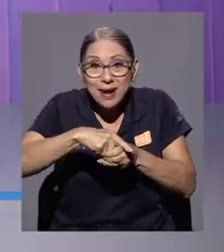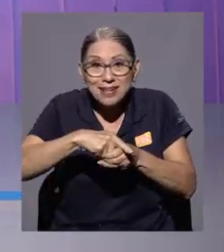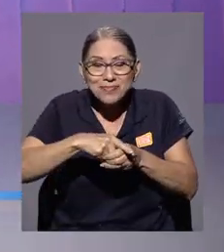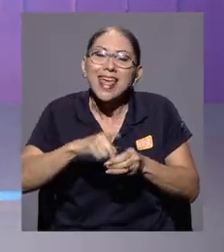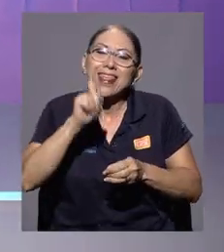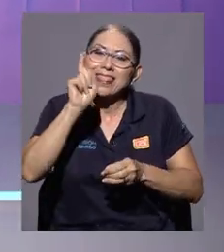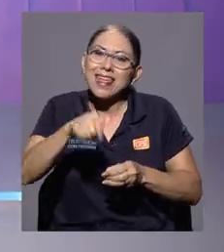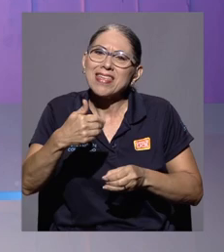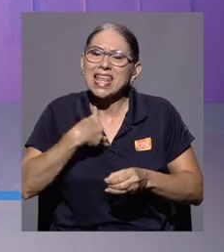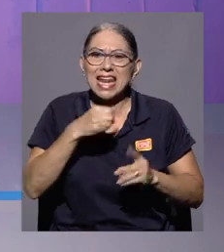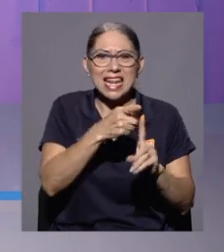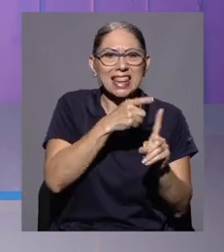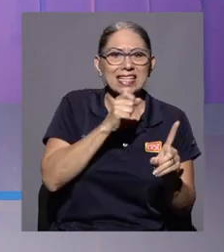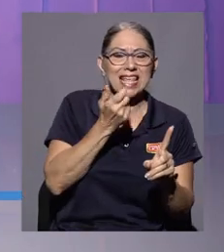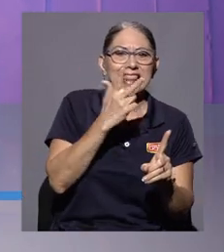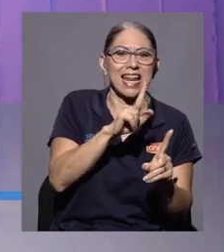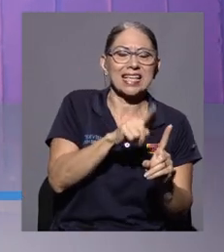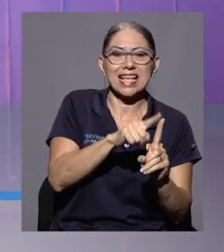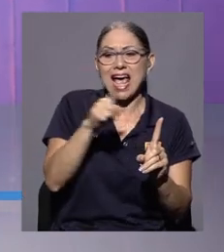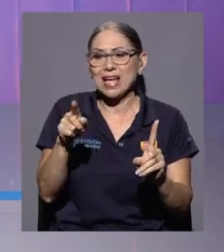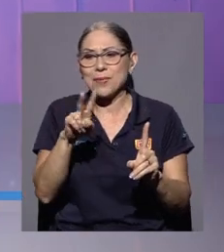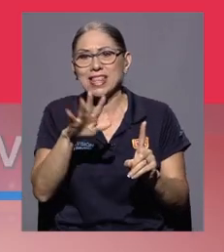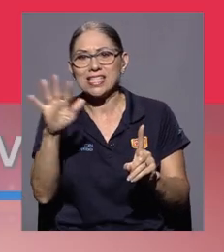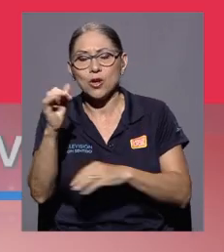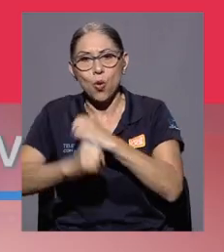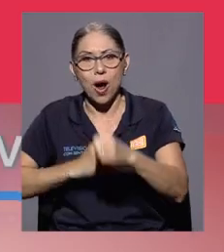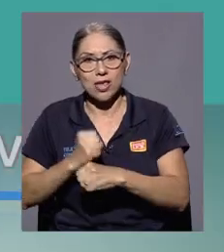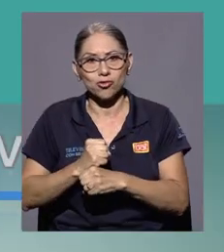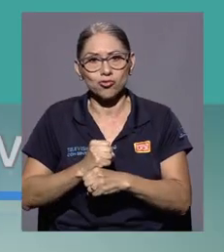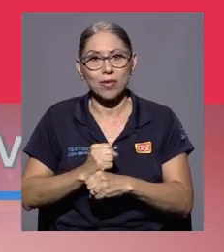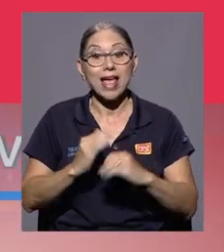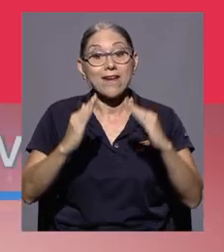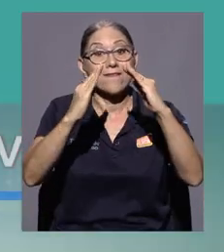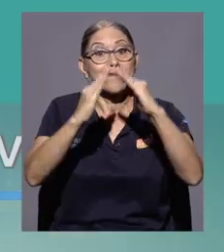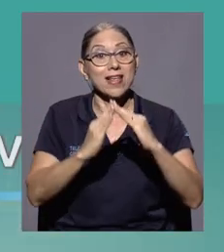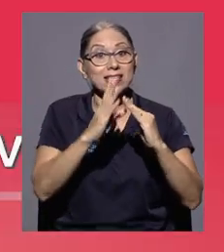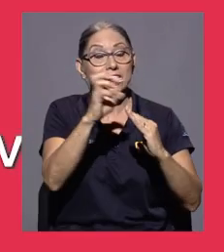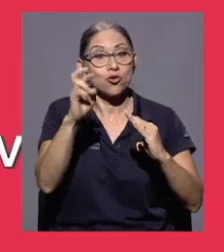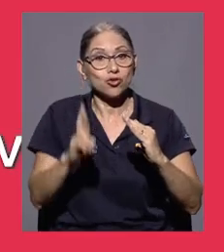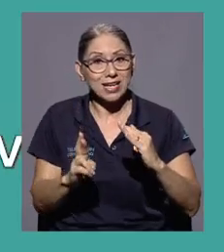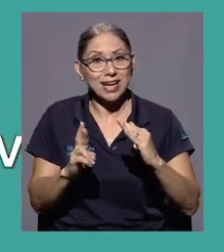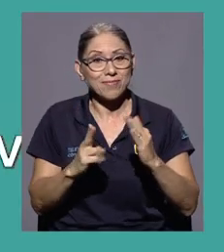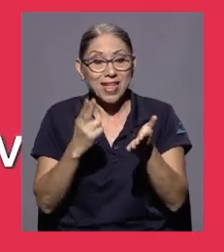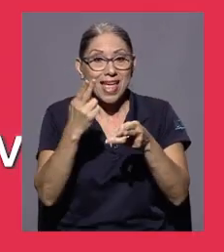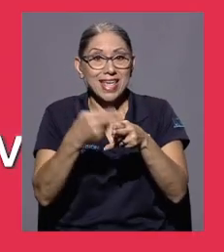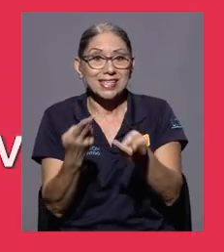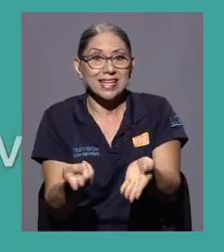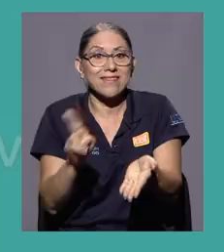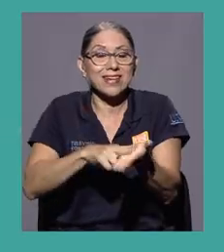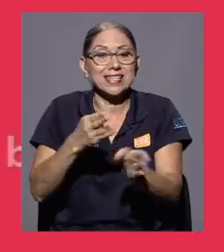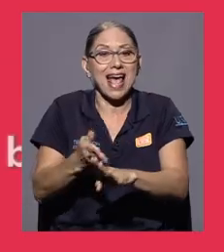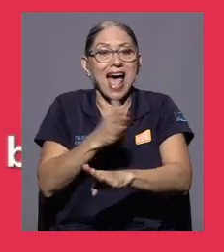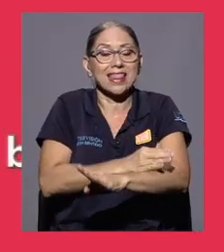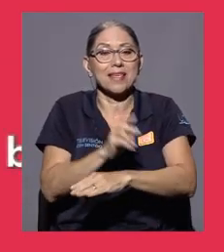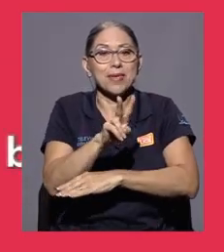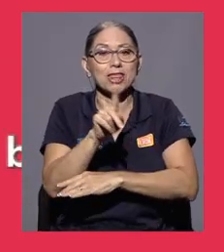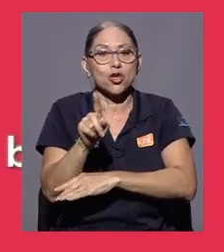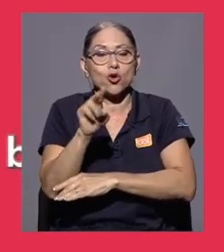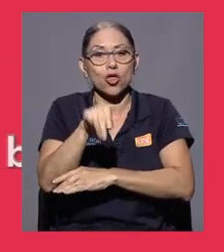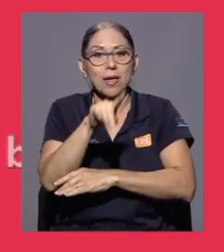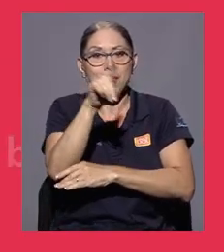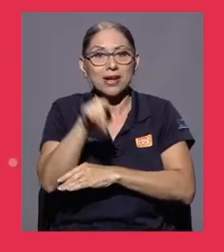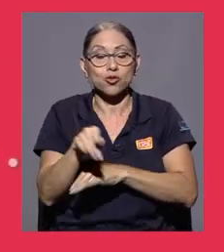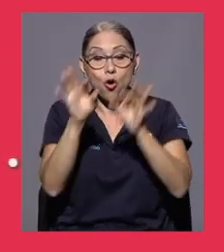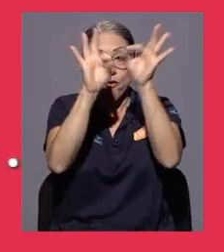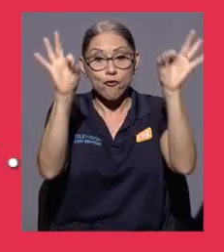los interesados deben tener entre 13 y 25 años de edad, residir en el territorio nacional e inscribirse antes del 21 de marzo en el